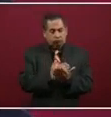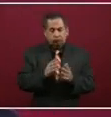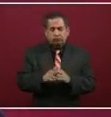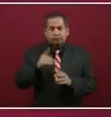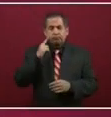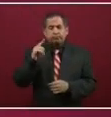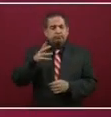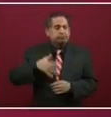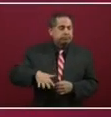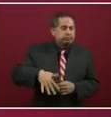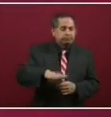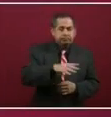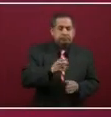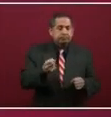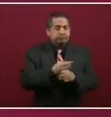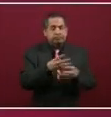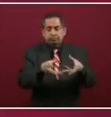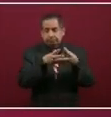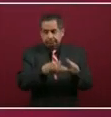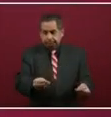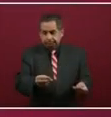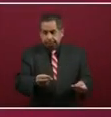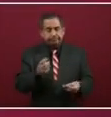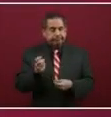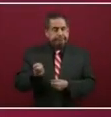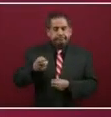búsqueda de desaparecidos.